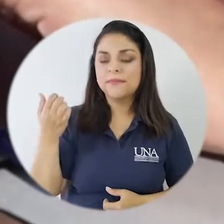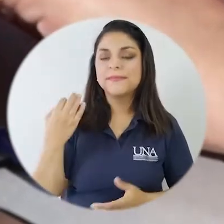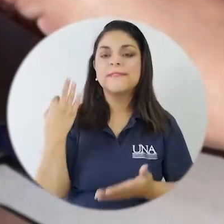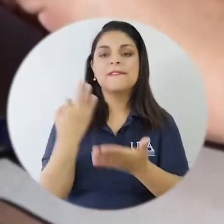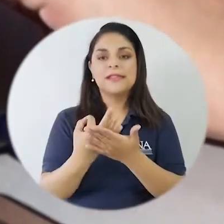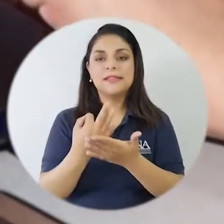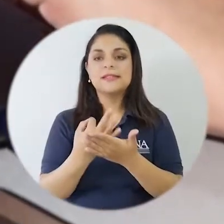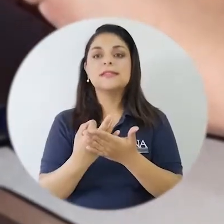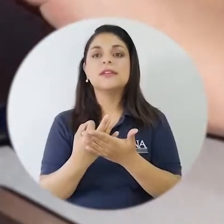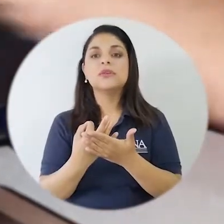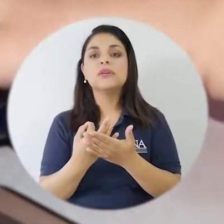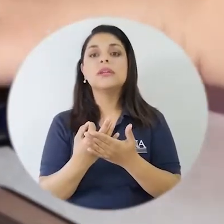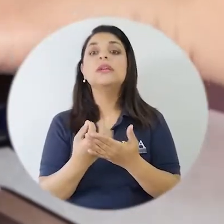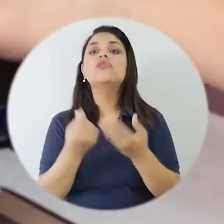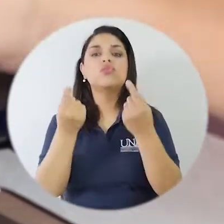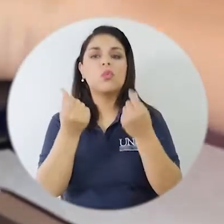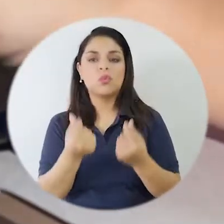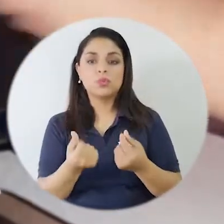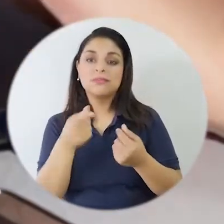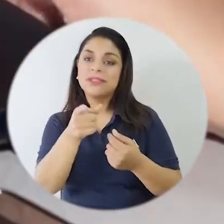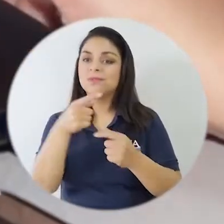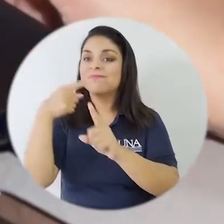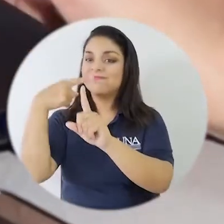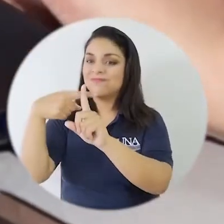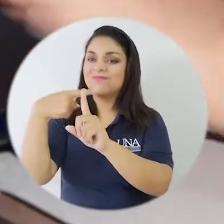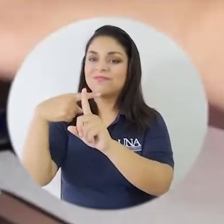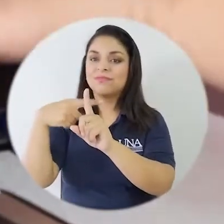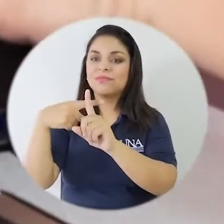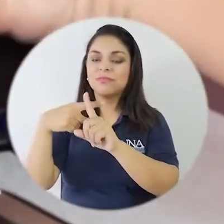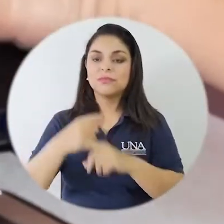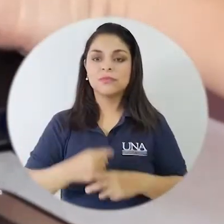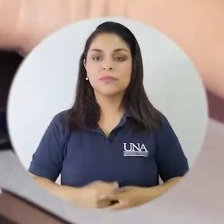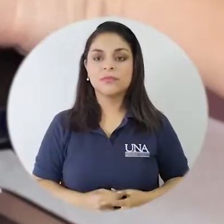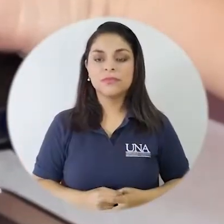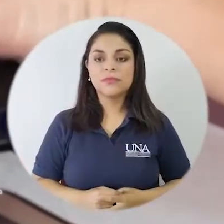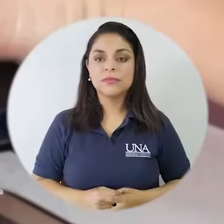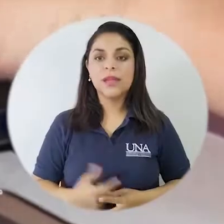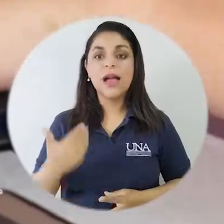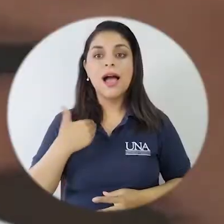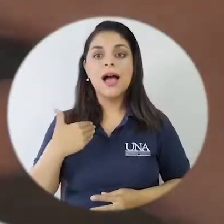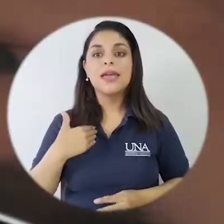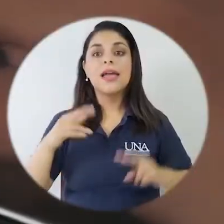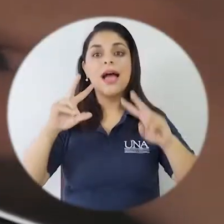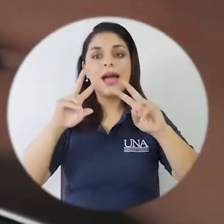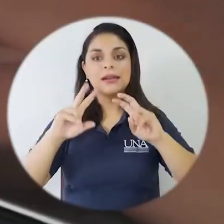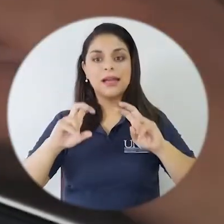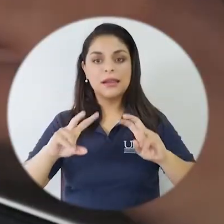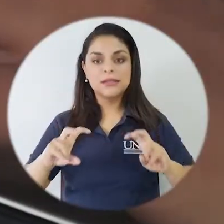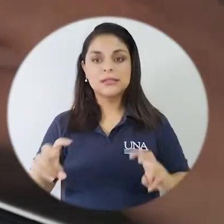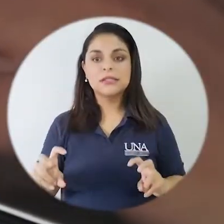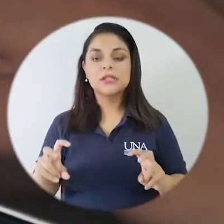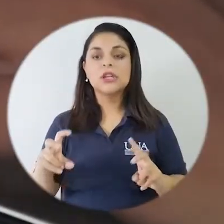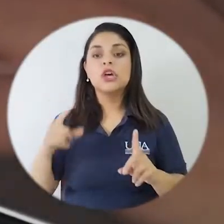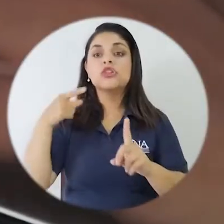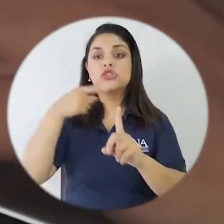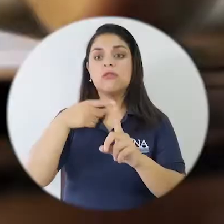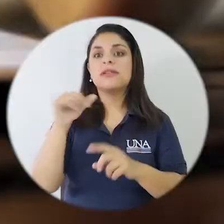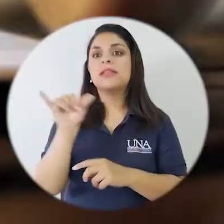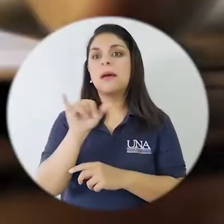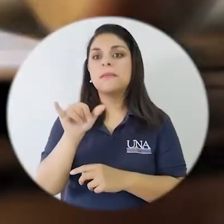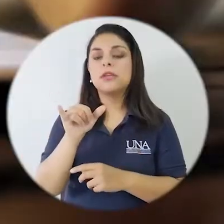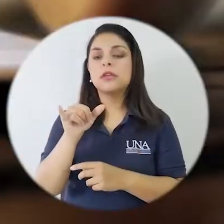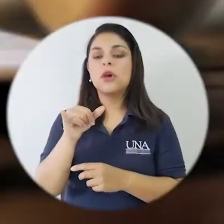los recursos puede ser muy positivo. Hay ciertamente un análisis que hacer en términos de los costos sociales